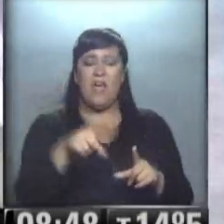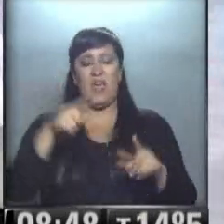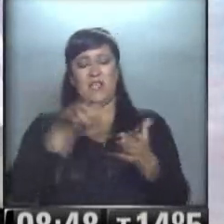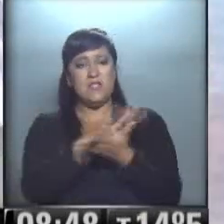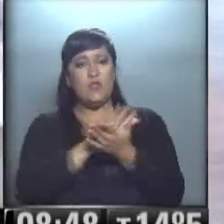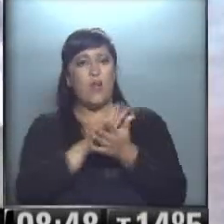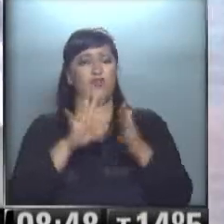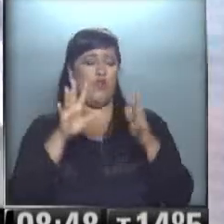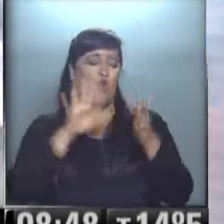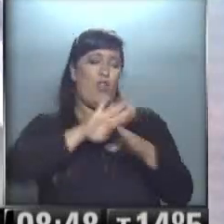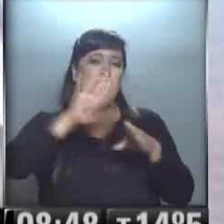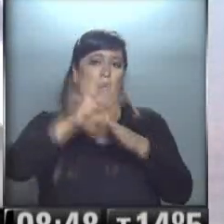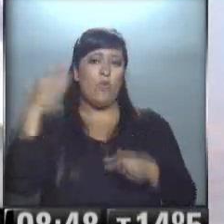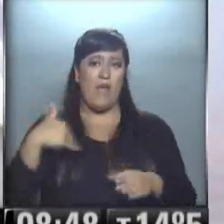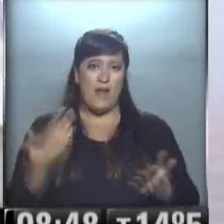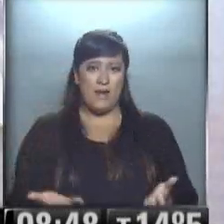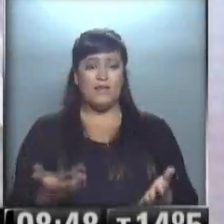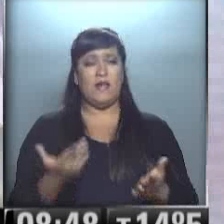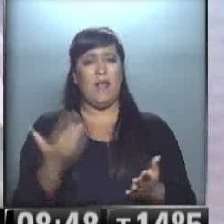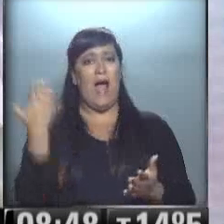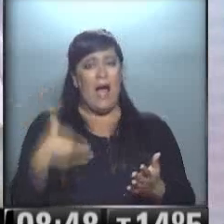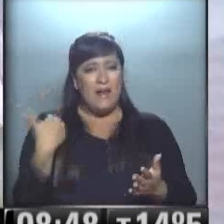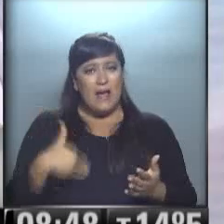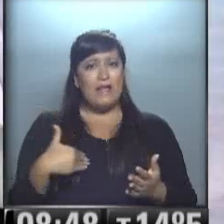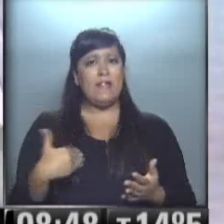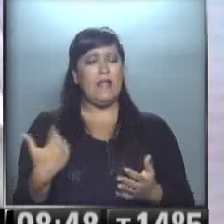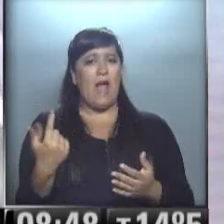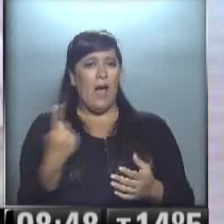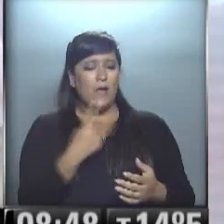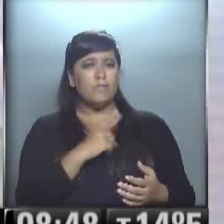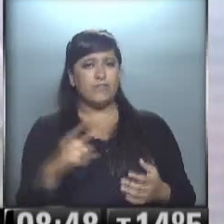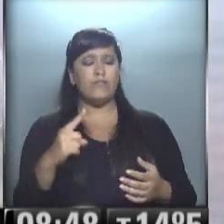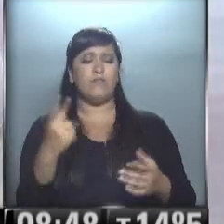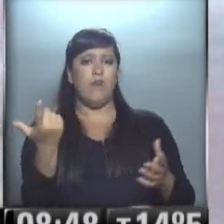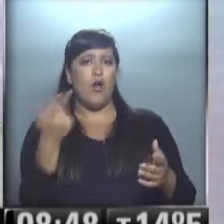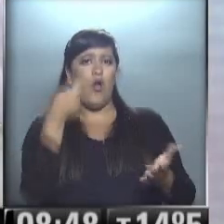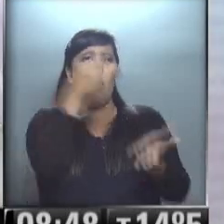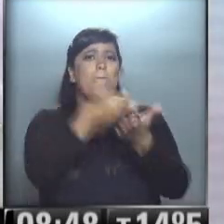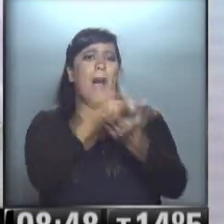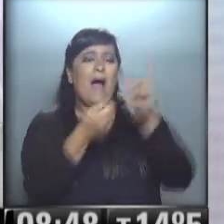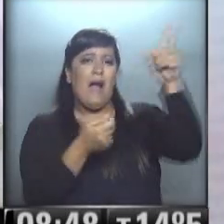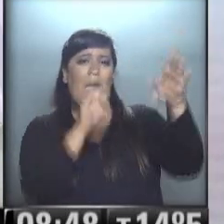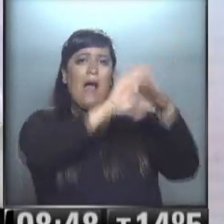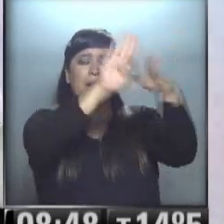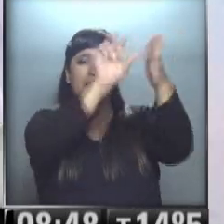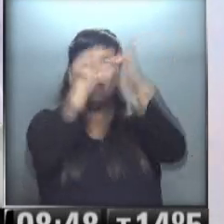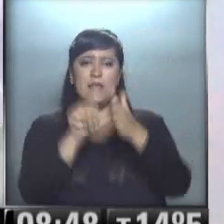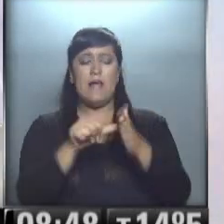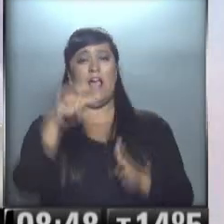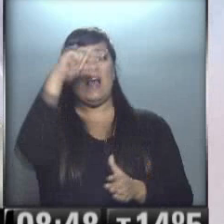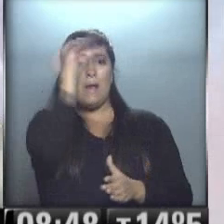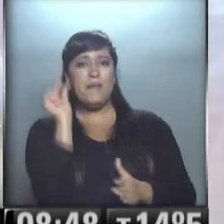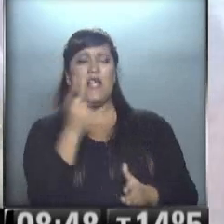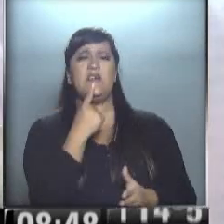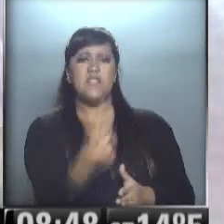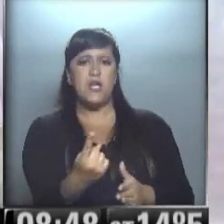por una situación de Argentina de imposibilidad de cumplimiento del pago hacia los bonistas capitanich dijo muy claramente hoy como